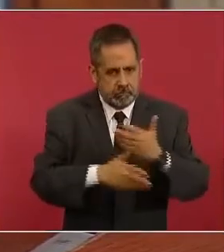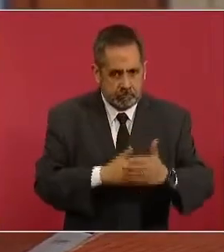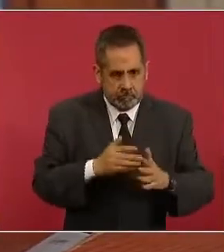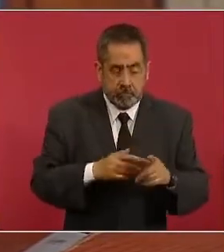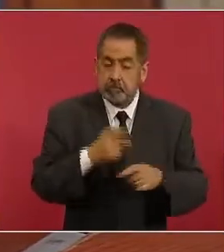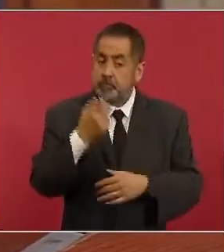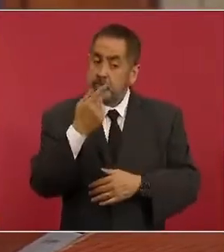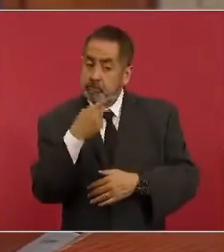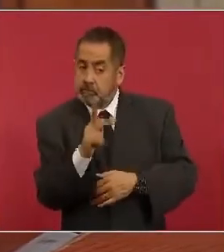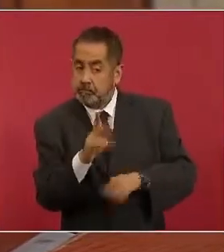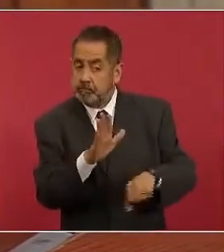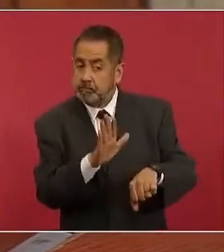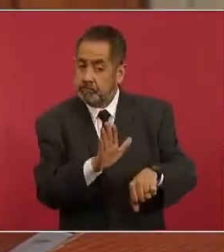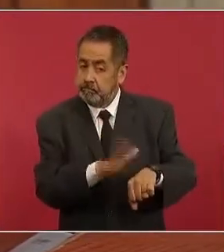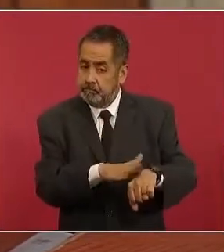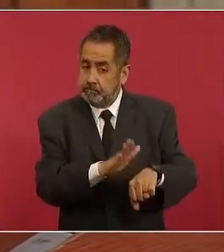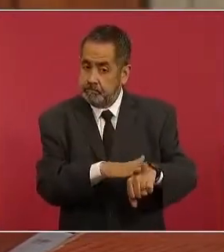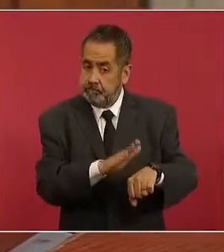No obstante,